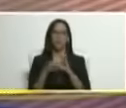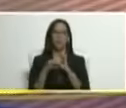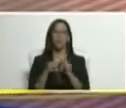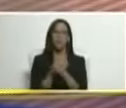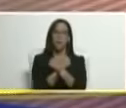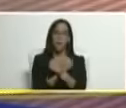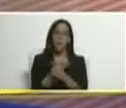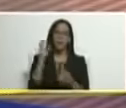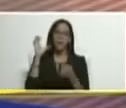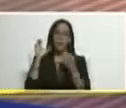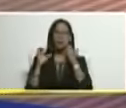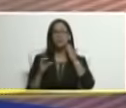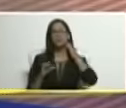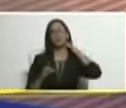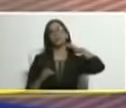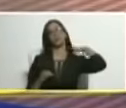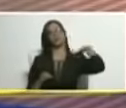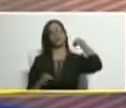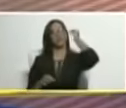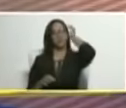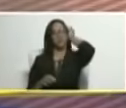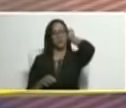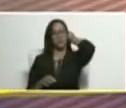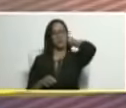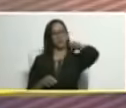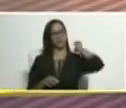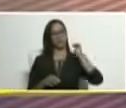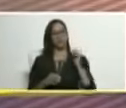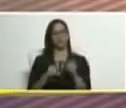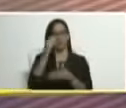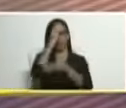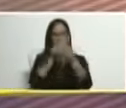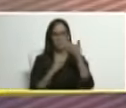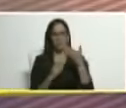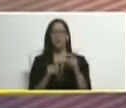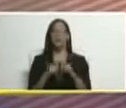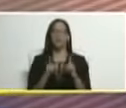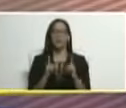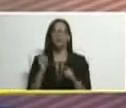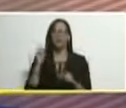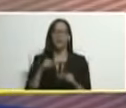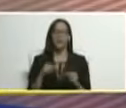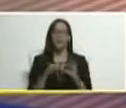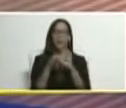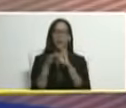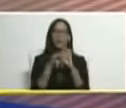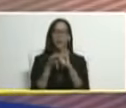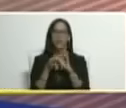patria, la honestidad, la sinceridad, pero nos une la fe en Dios,